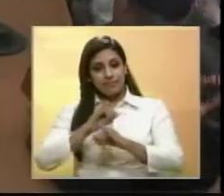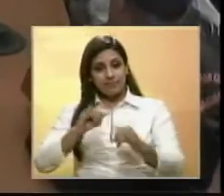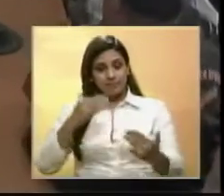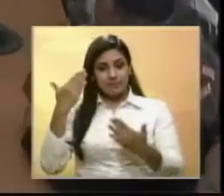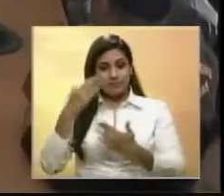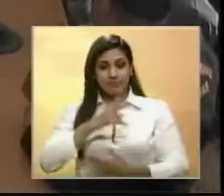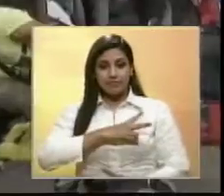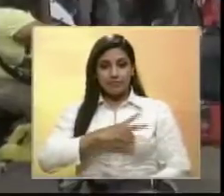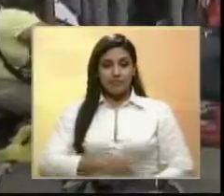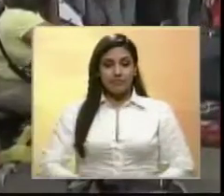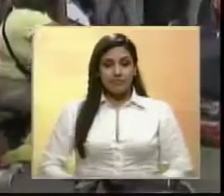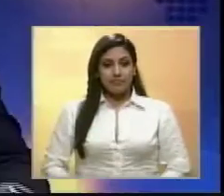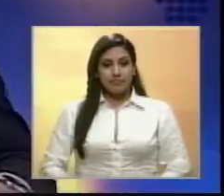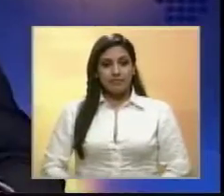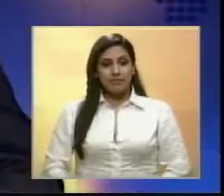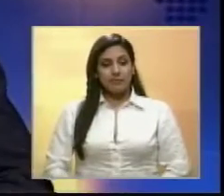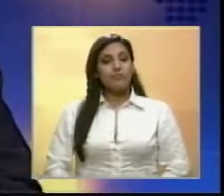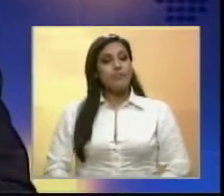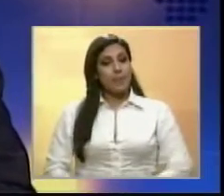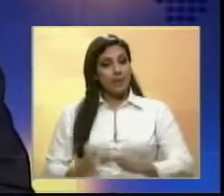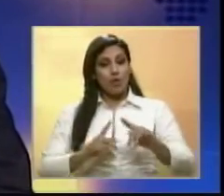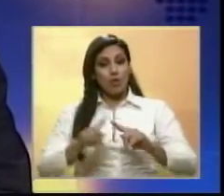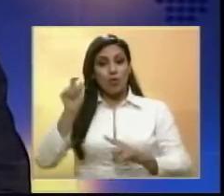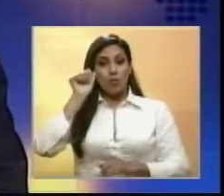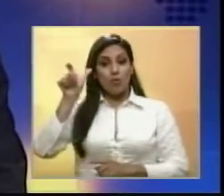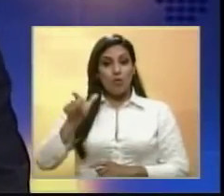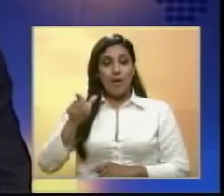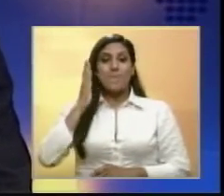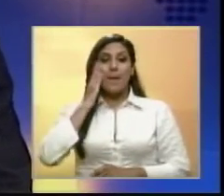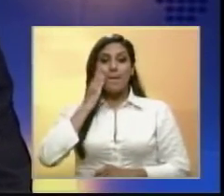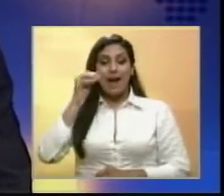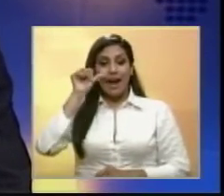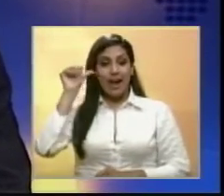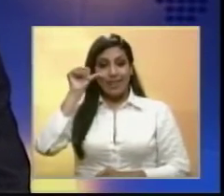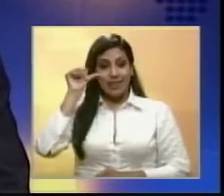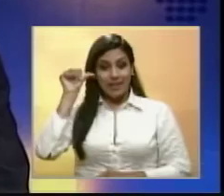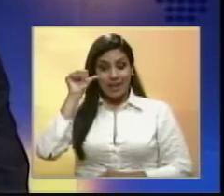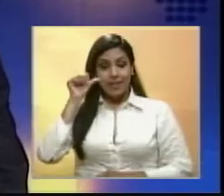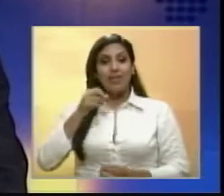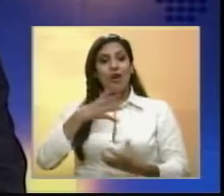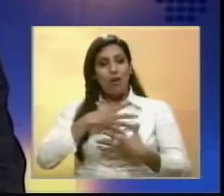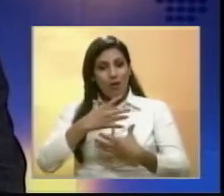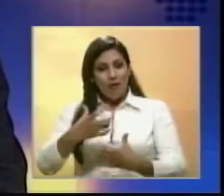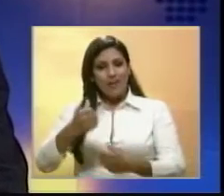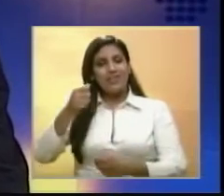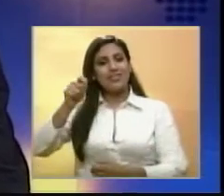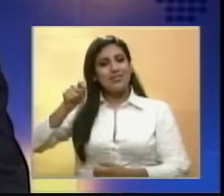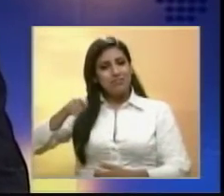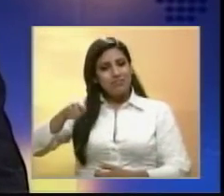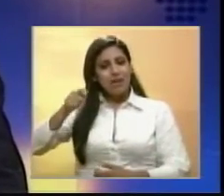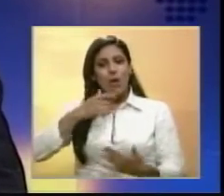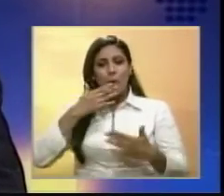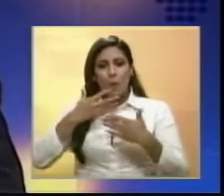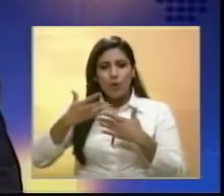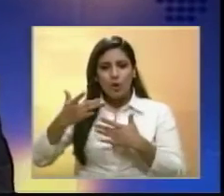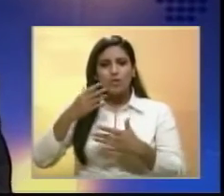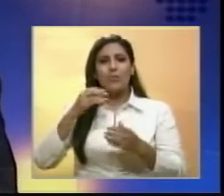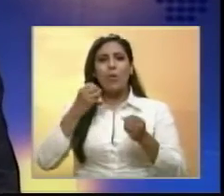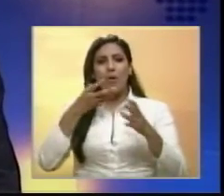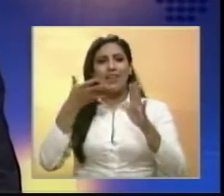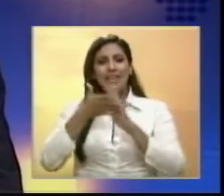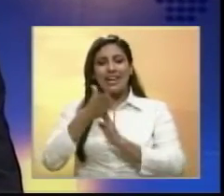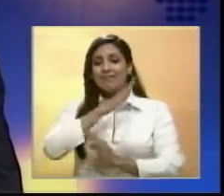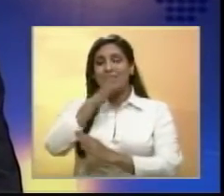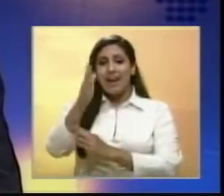Betancourt, Noticiero Venevisión. Manuela Pérez, madre de Adriana Urquiola, confía en que la Corte de Apelaciones próximamente se pronuncie sobre